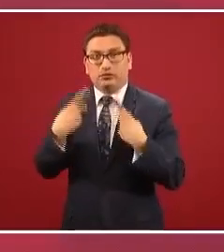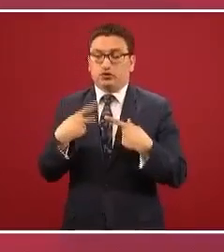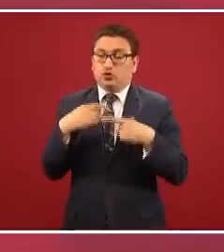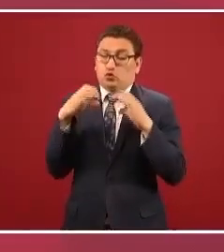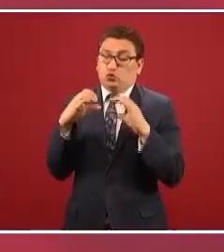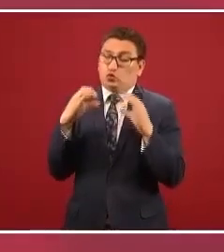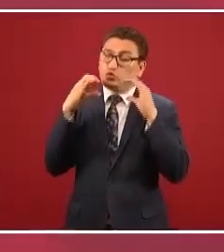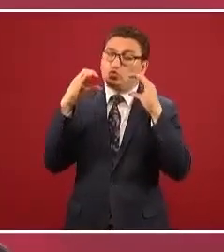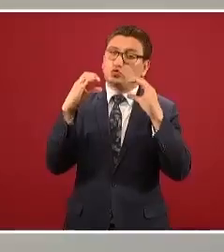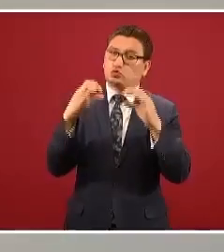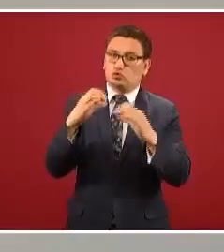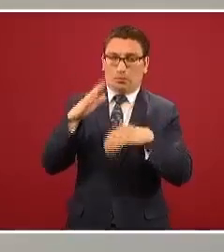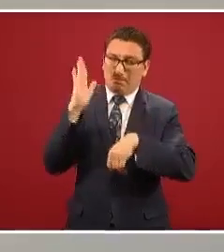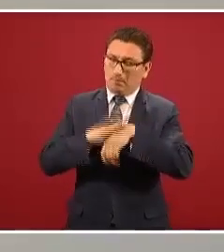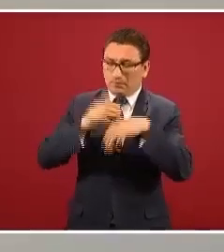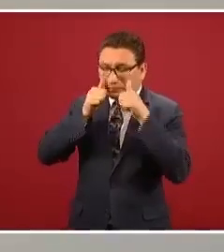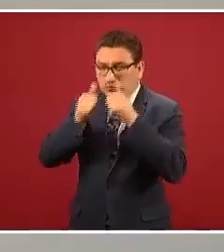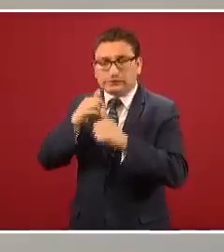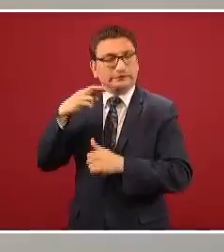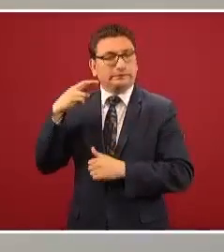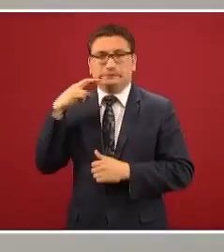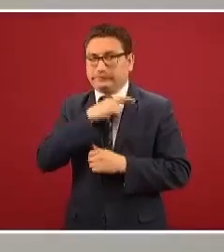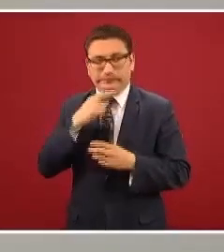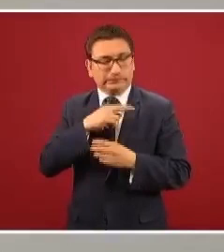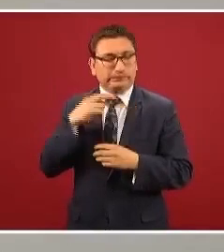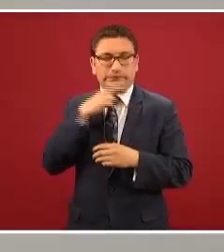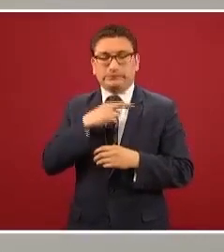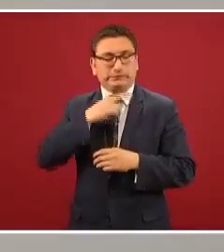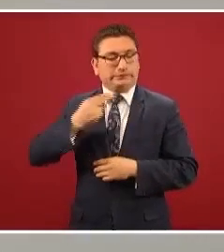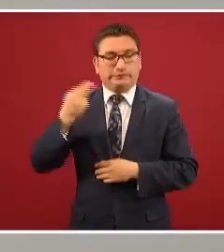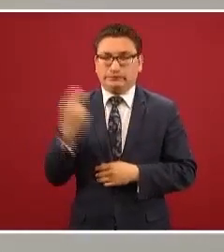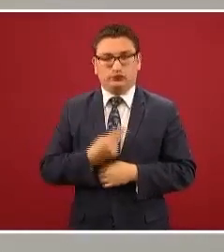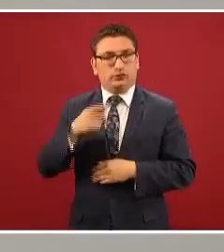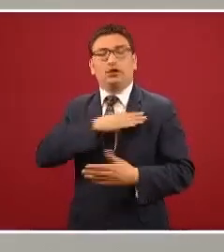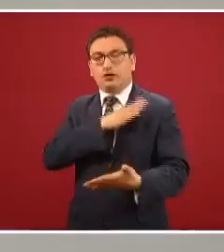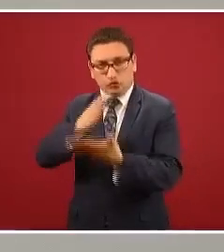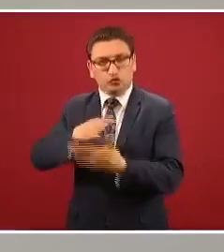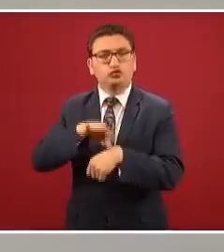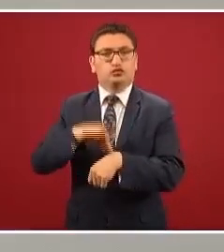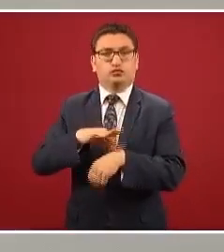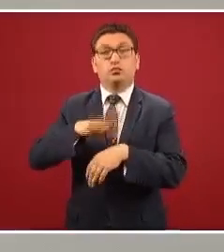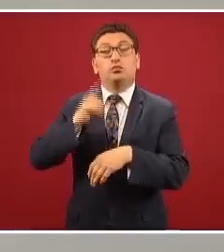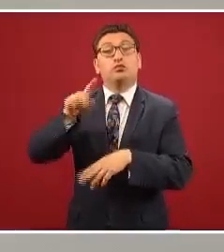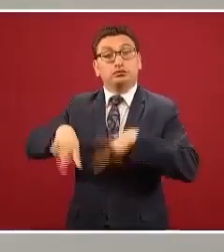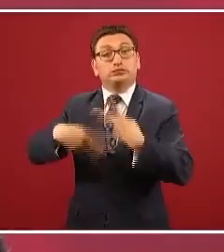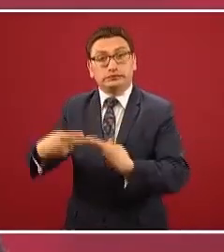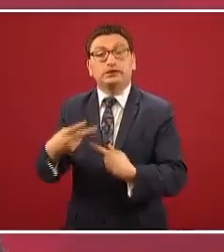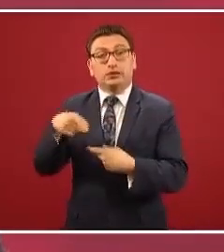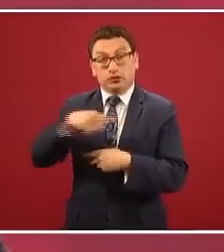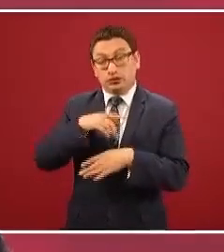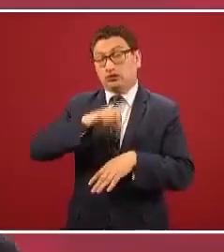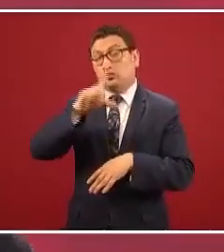grado de atención, mayor velocidad en acudir a atención médica, porque tiene mayor probabilidad de